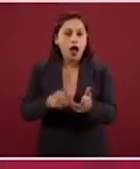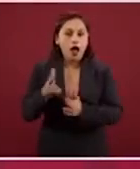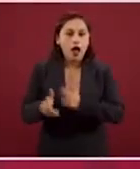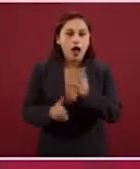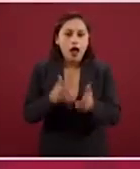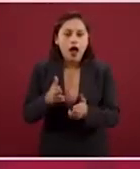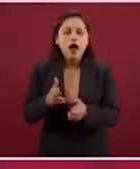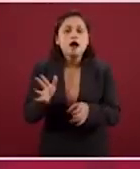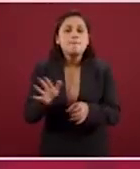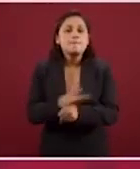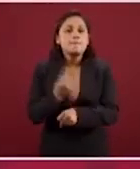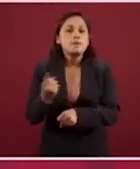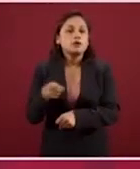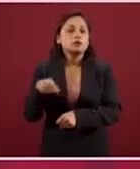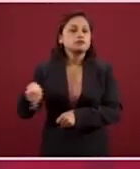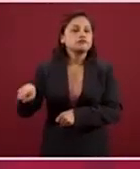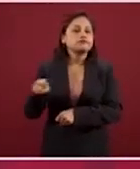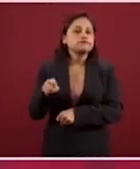que